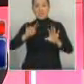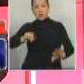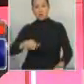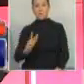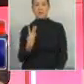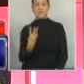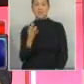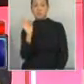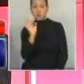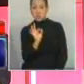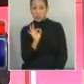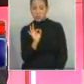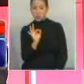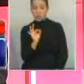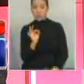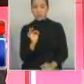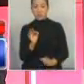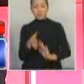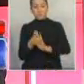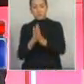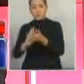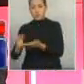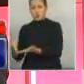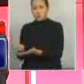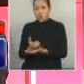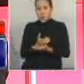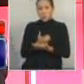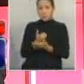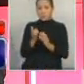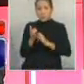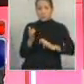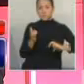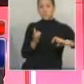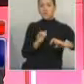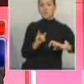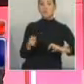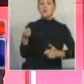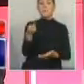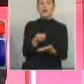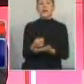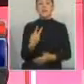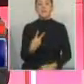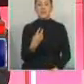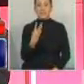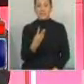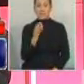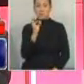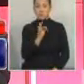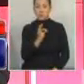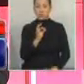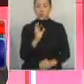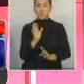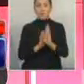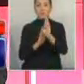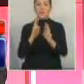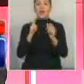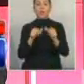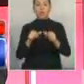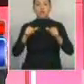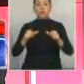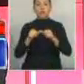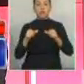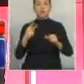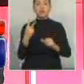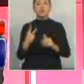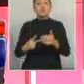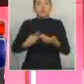10,3% de lo que genera, va a pasar a pagar 23% de lo que genera. Es decir, va a aumentar al doble su